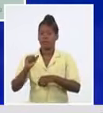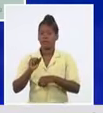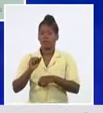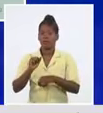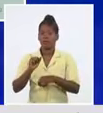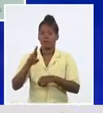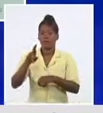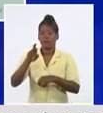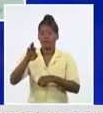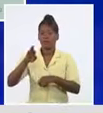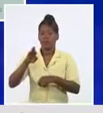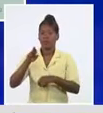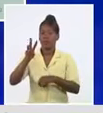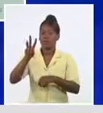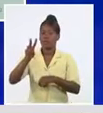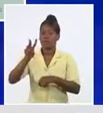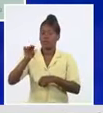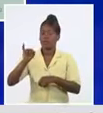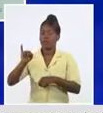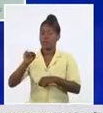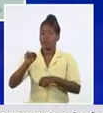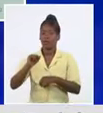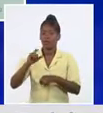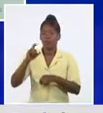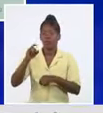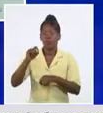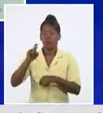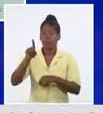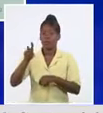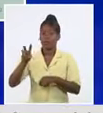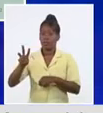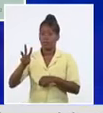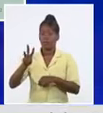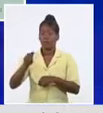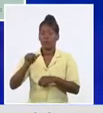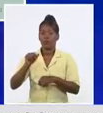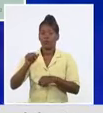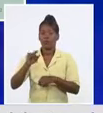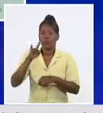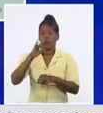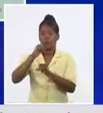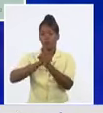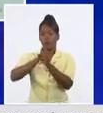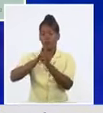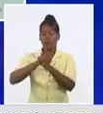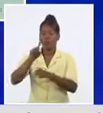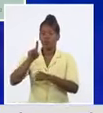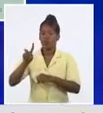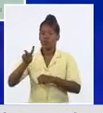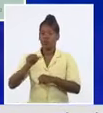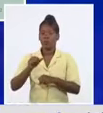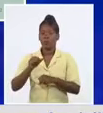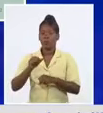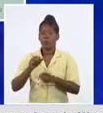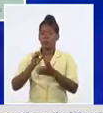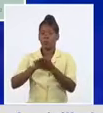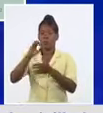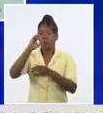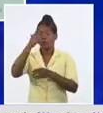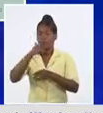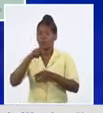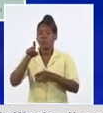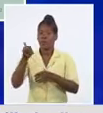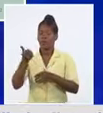Freire 26, Cueto 13, Urbano Noris 12, Moa 10 casos positivos, Fran País